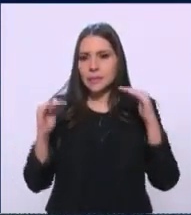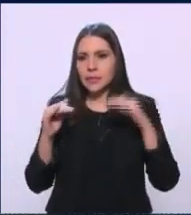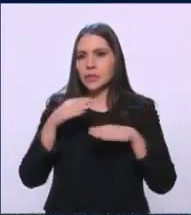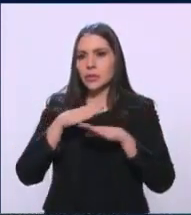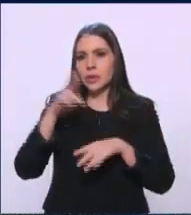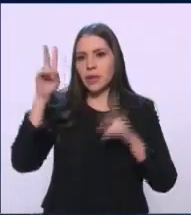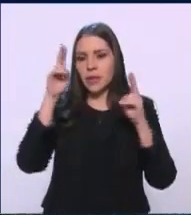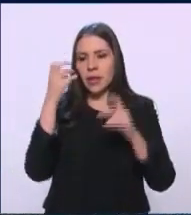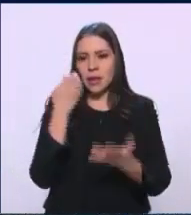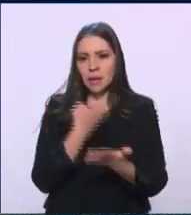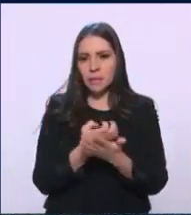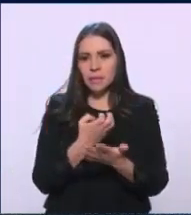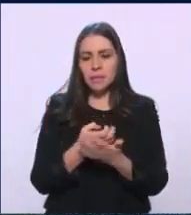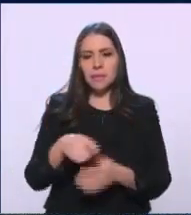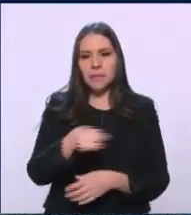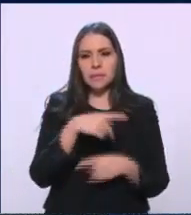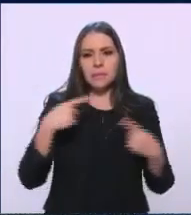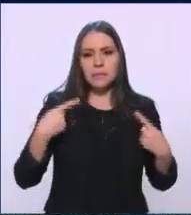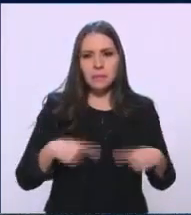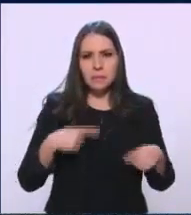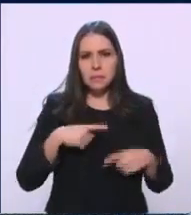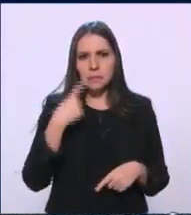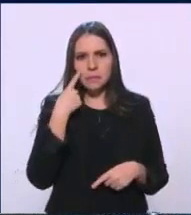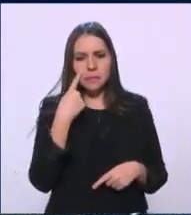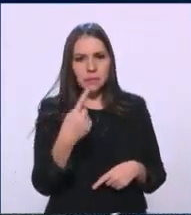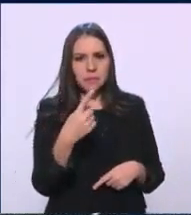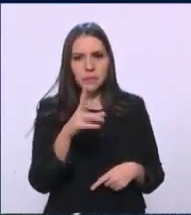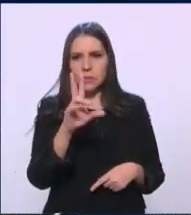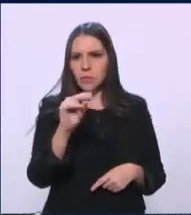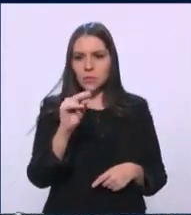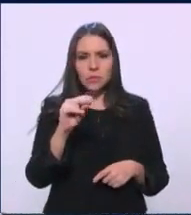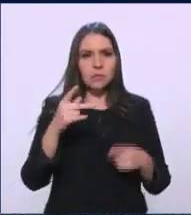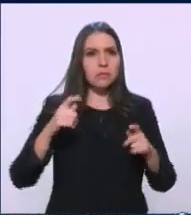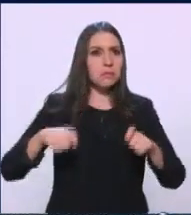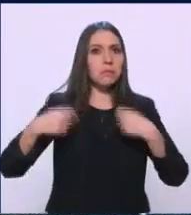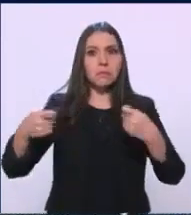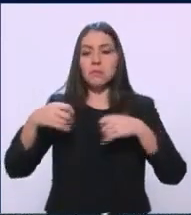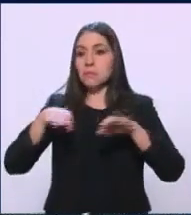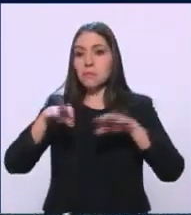que el presidente no genera empleos, pero sí da subsidios.